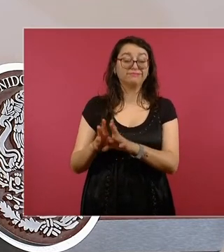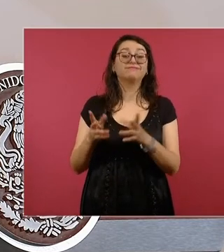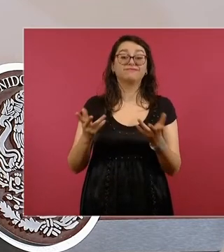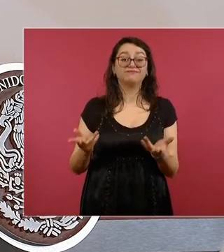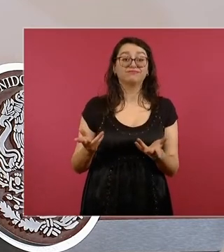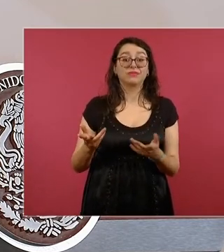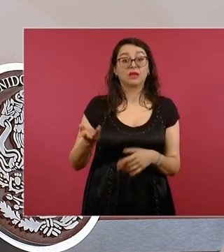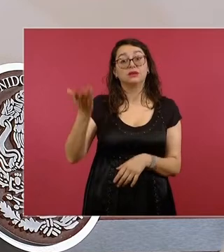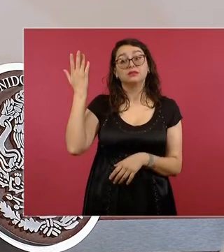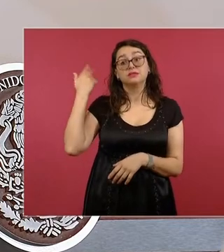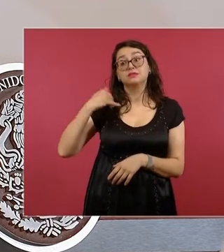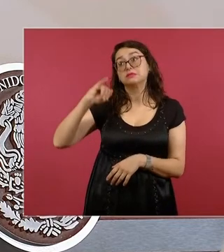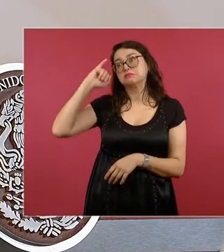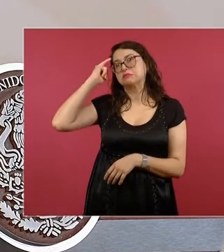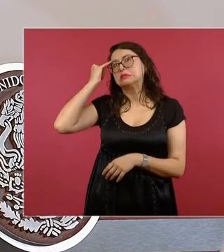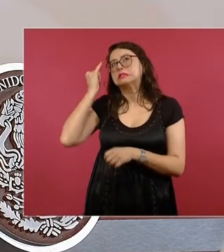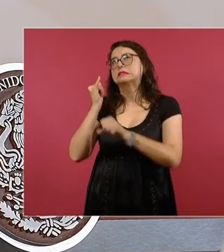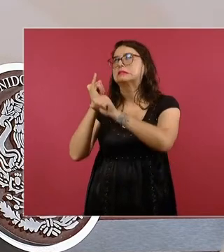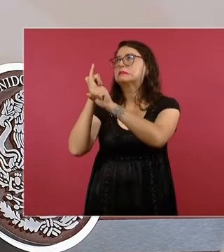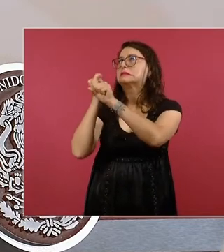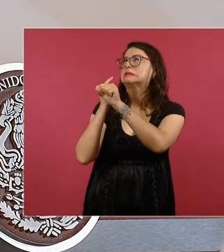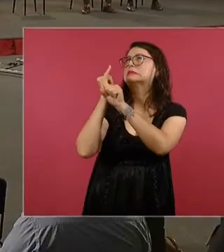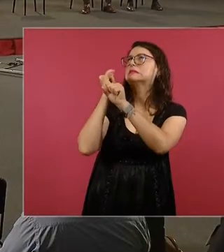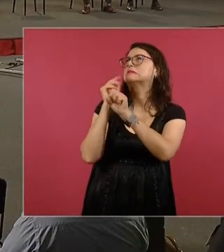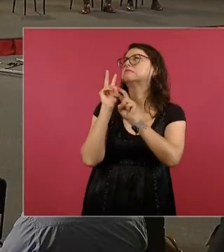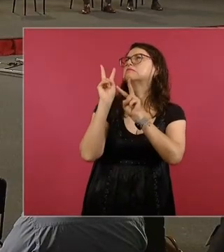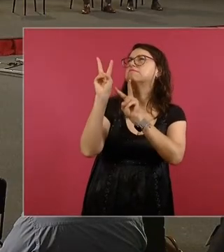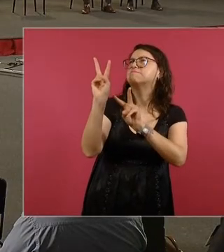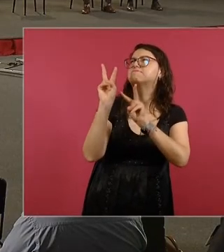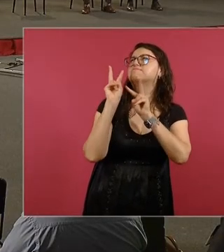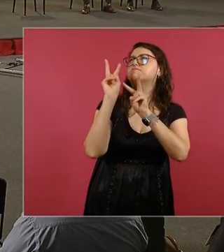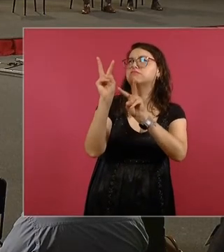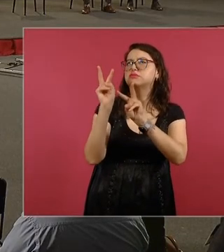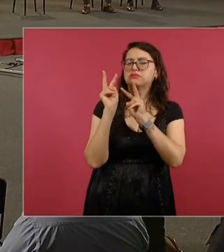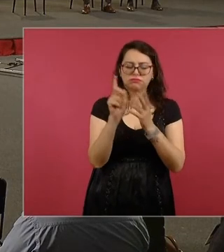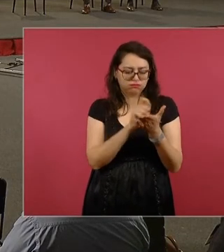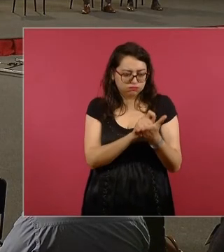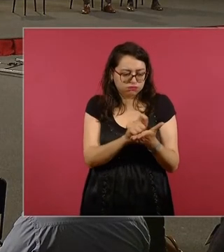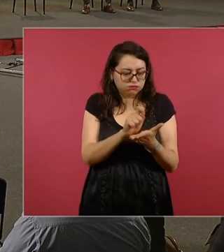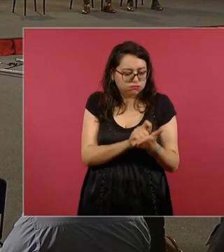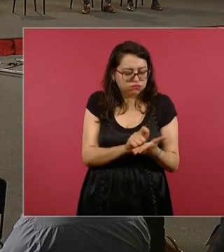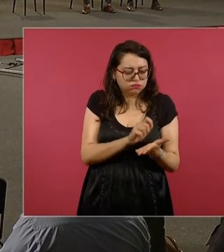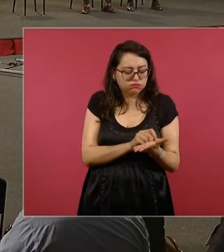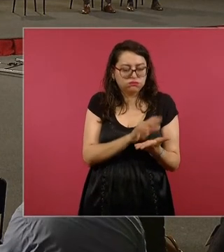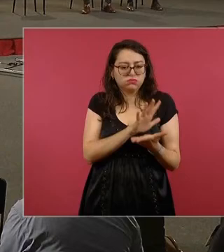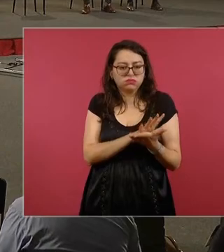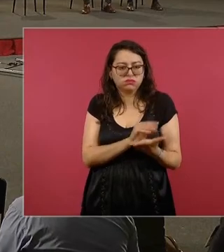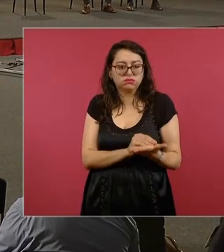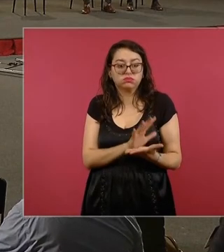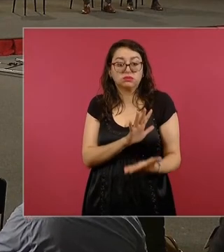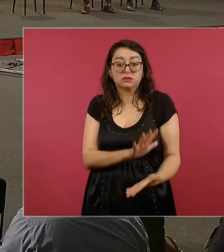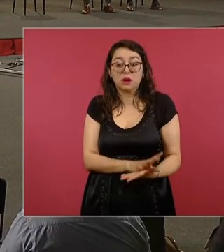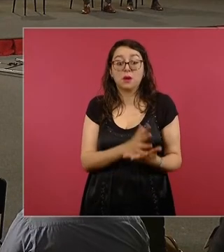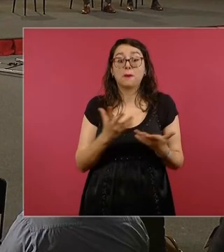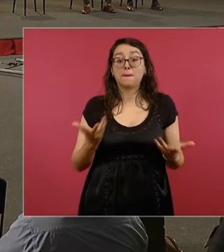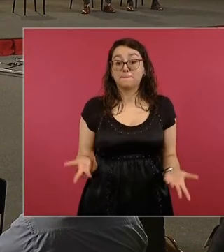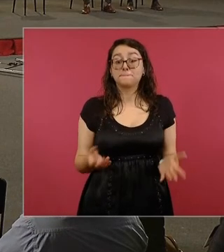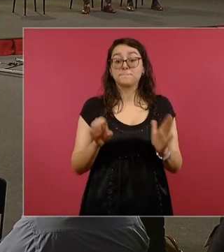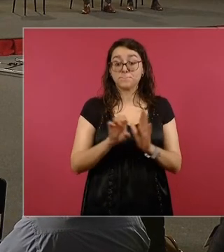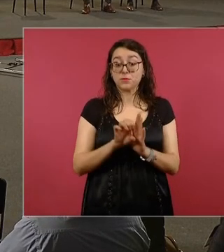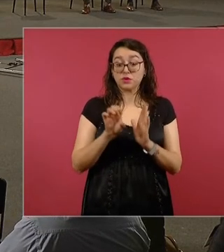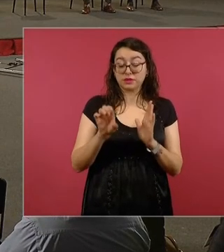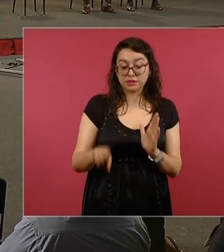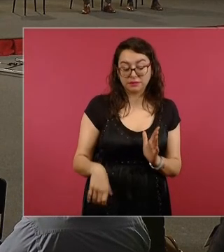gran conocimiento de los astros y de su influencia en aspectos cruciales de la vida mesoamericana, por ejemplo, en la